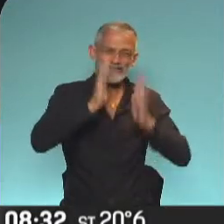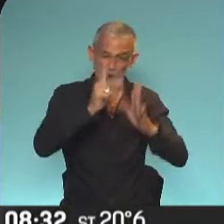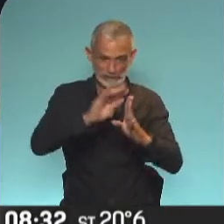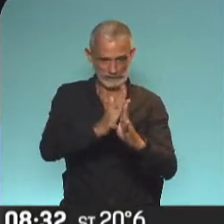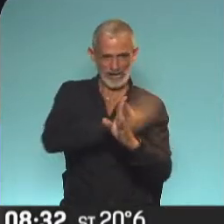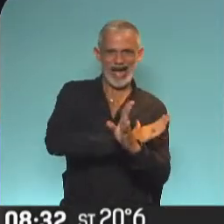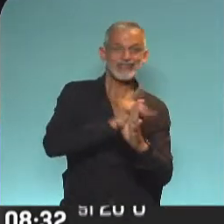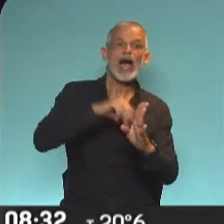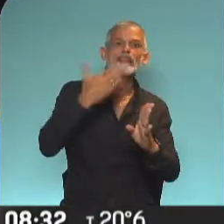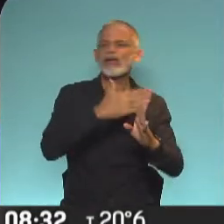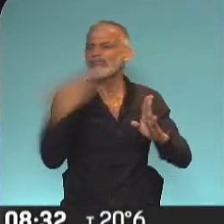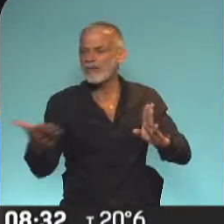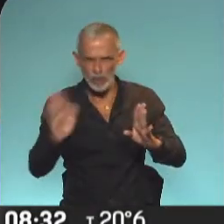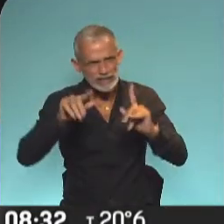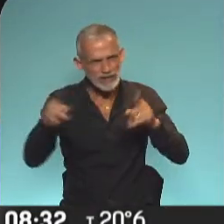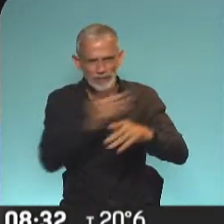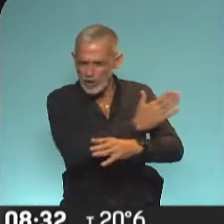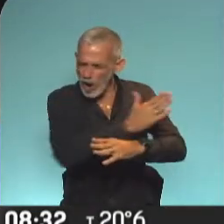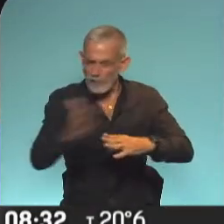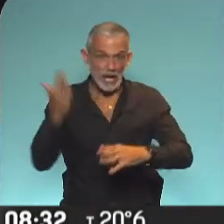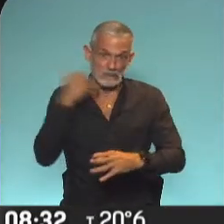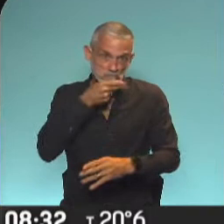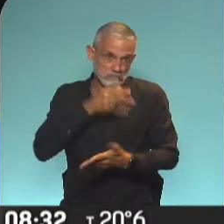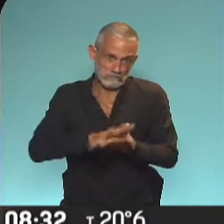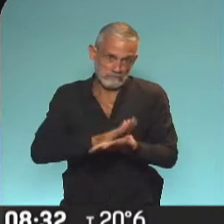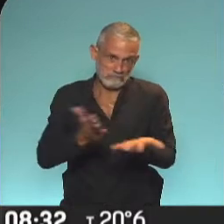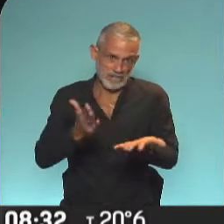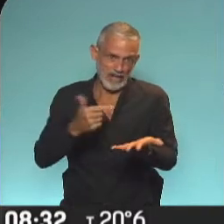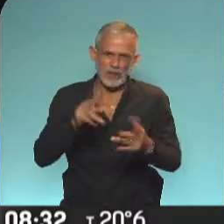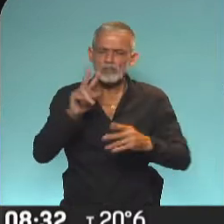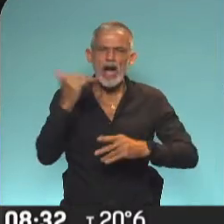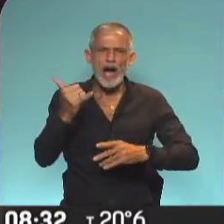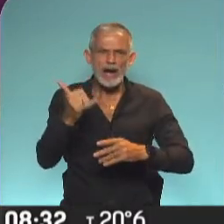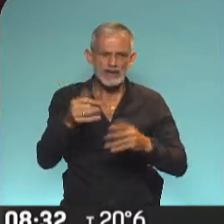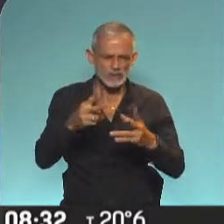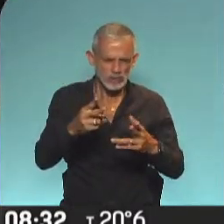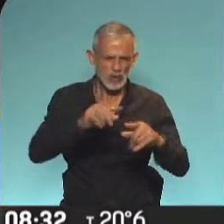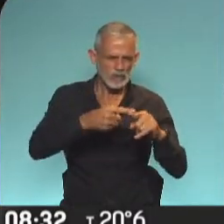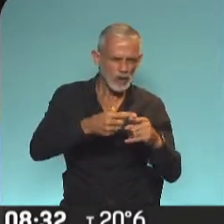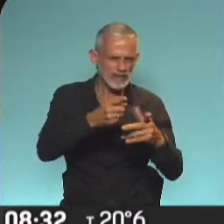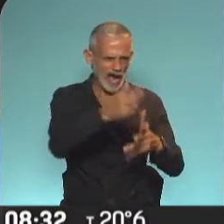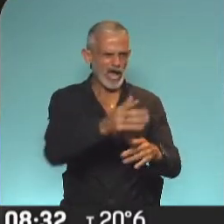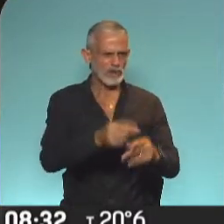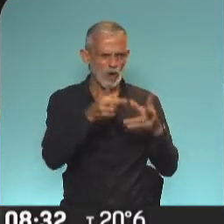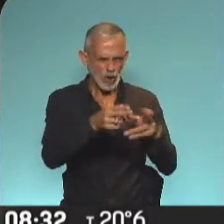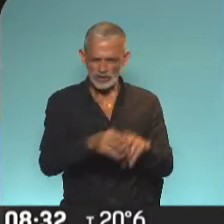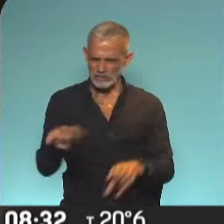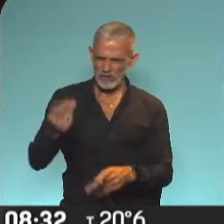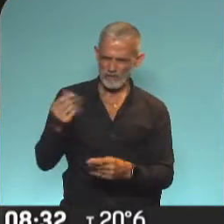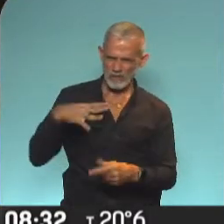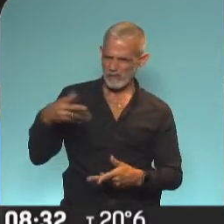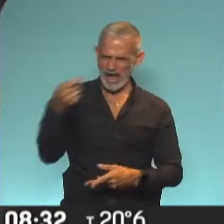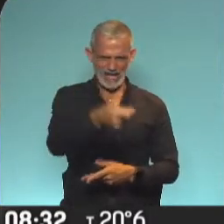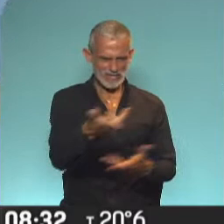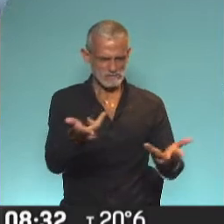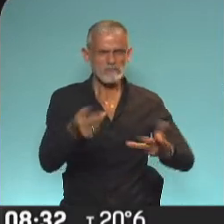hasta lo posterior. Y esto no estaba. Nosotros en general encontramos fragmentación de las políticas, faltas de recursos. ¿Quién atiende?